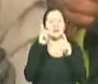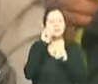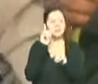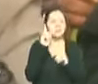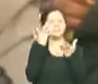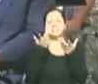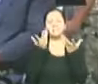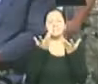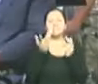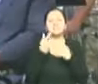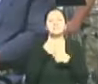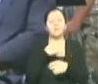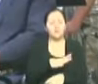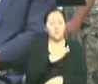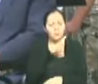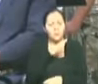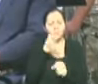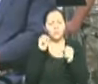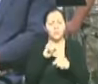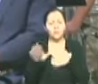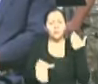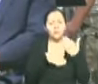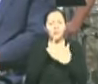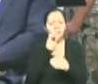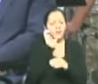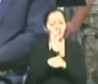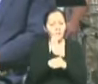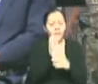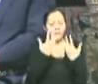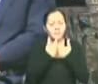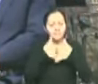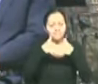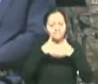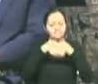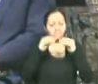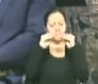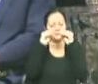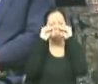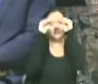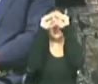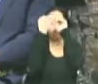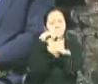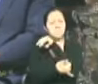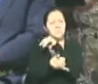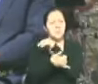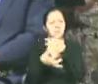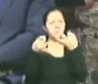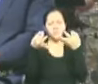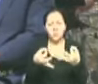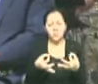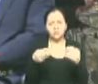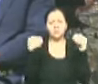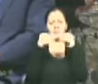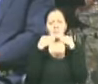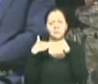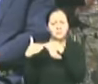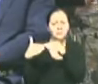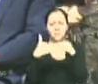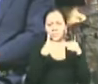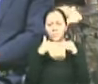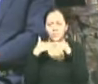orgullosos y capaces de ser ecuatorianos y de construir una patria más justa, más